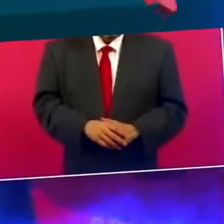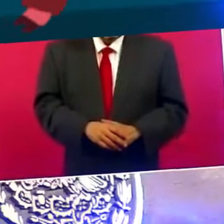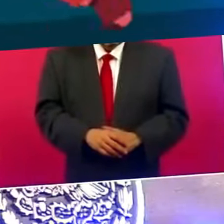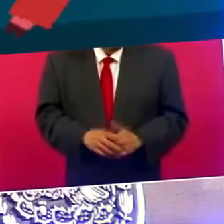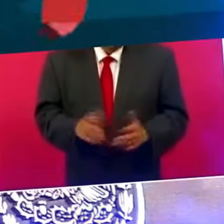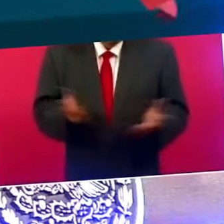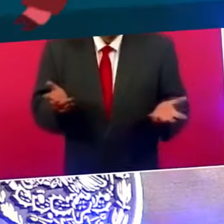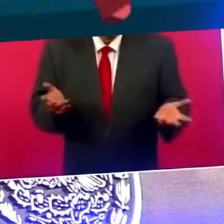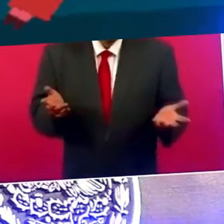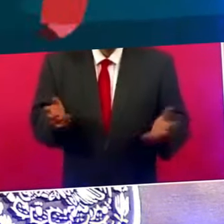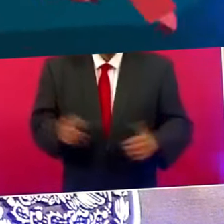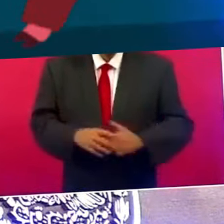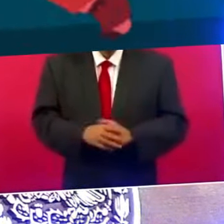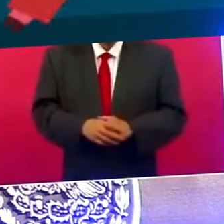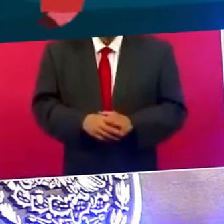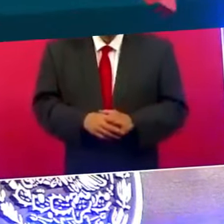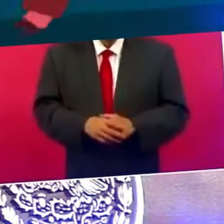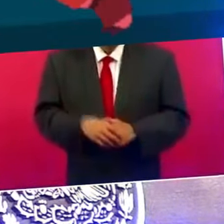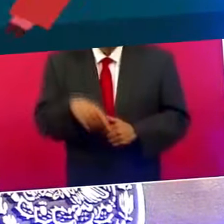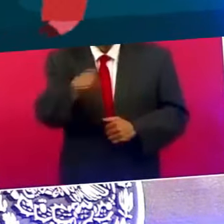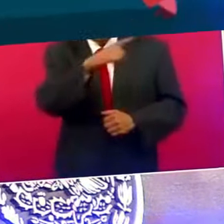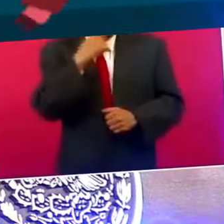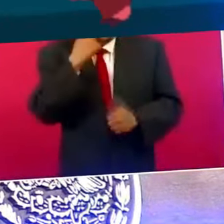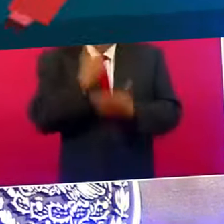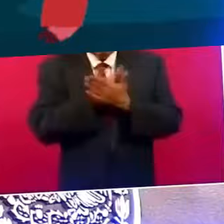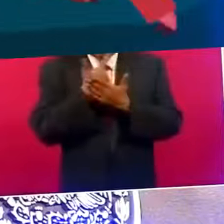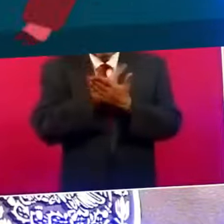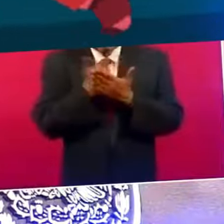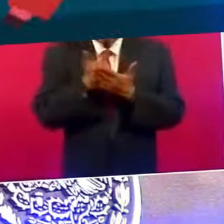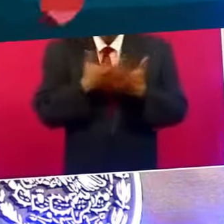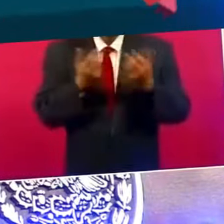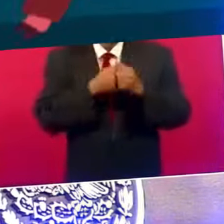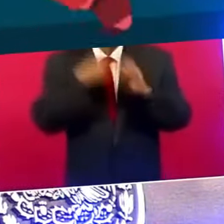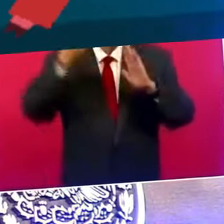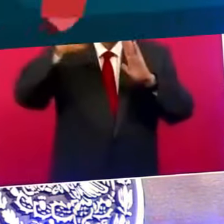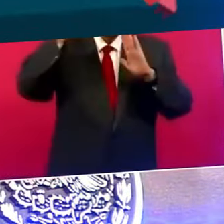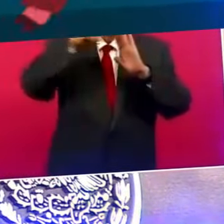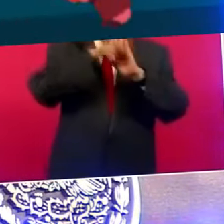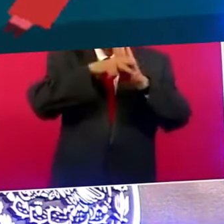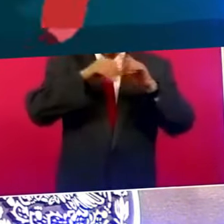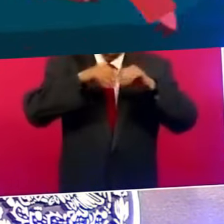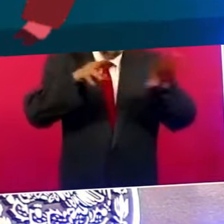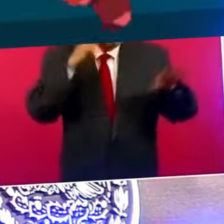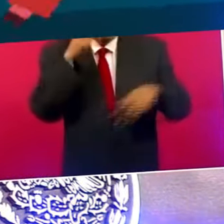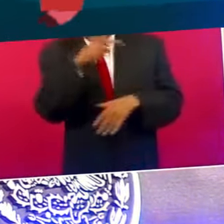pero hagan la cuenta, vean el reportaje.